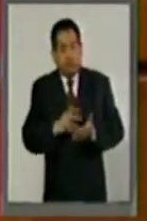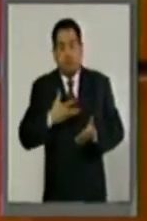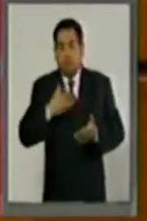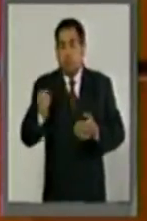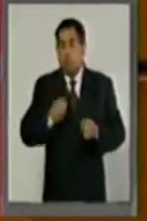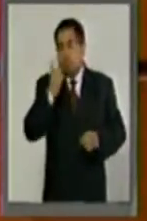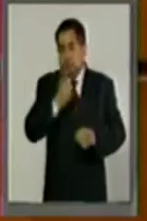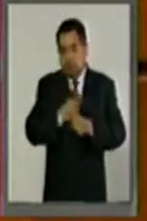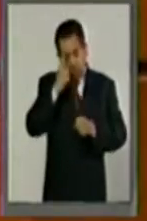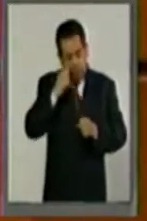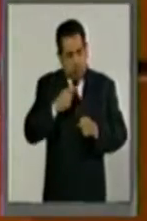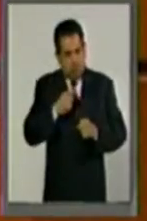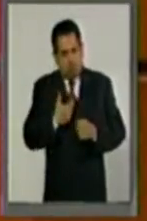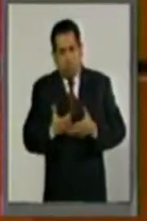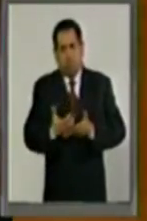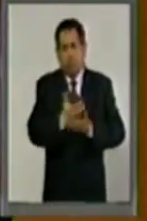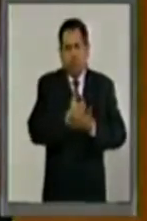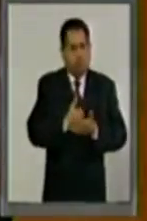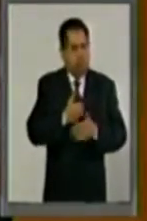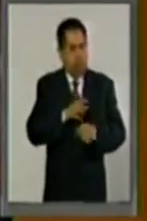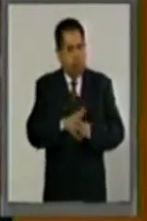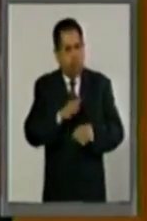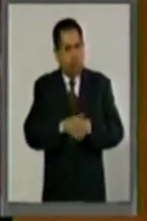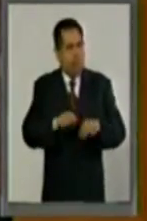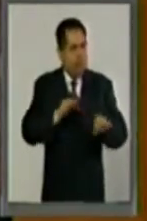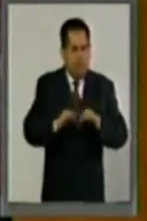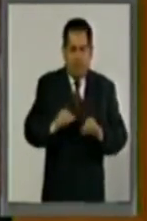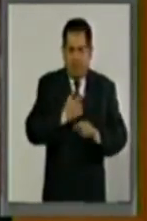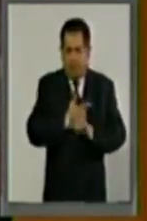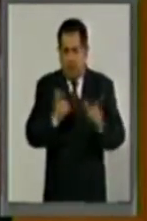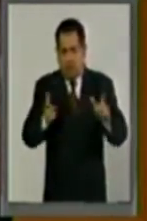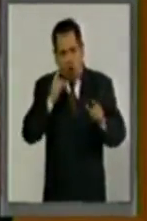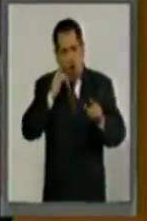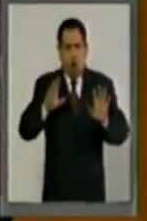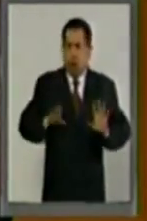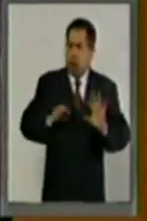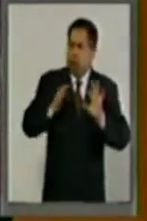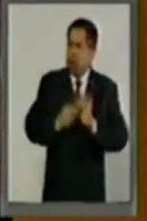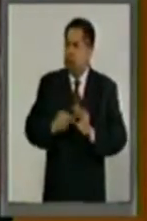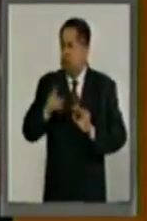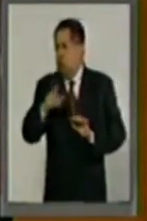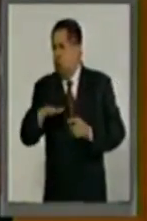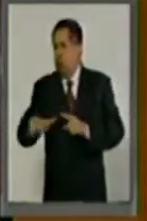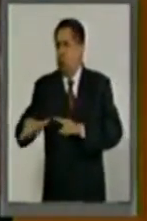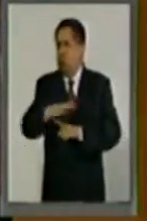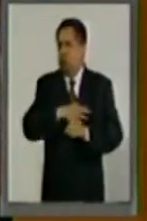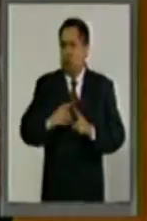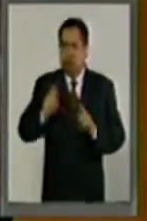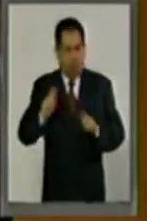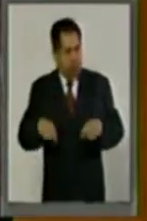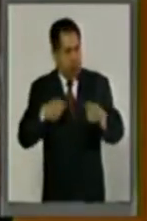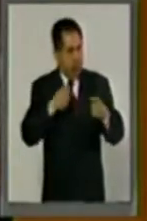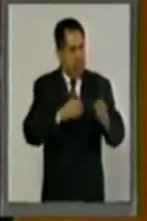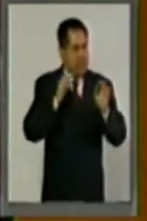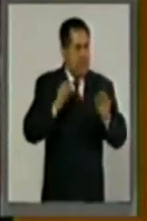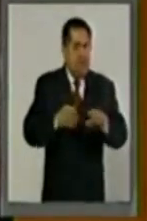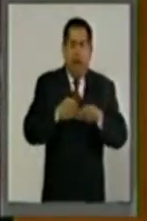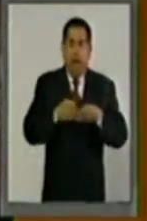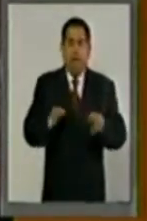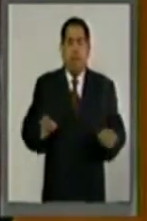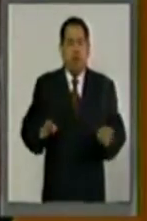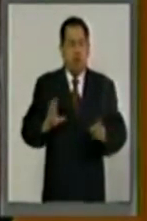oportunidad de ganarse la vida mediante un trabajo libremente elegido o aceptado en un mercado y en un entorno laborales que sean